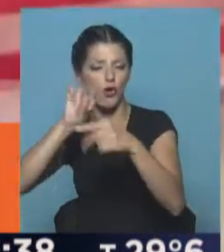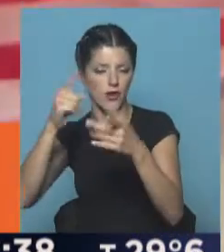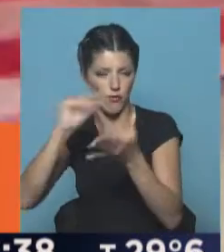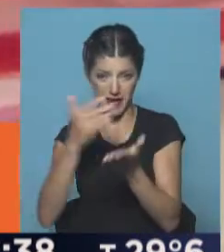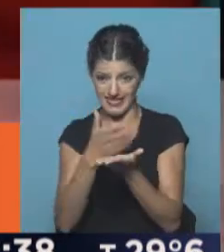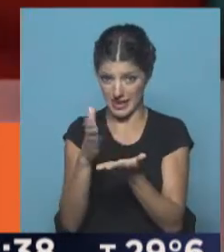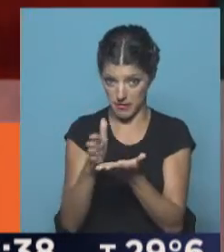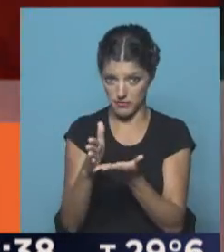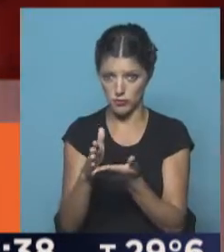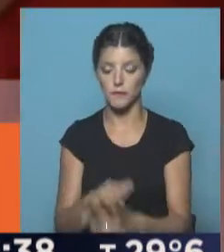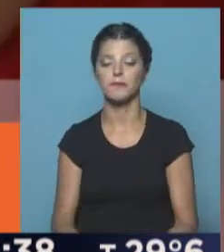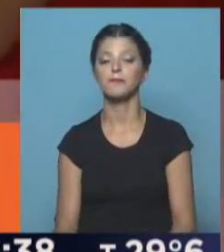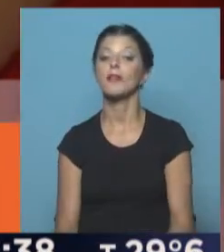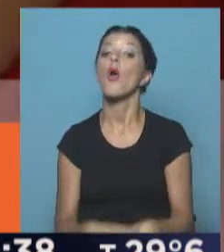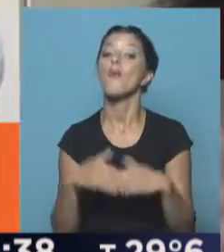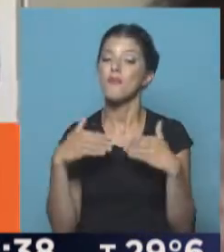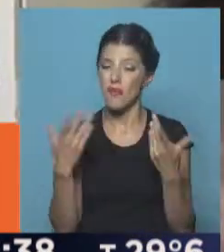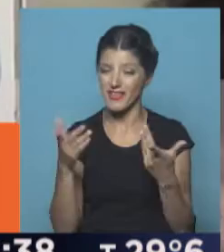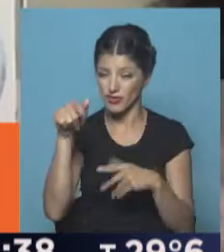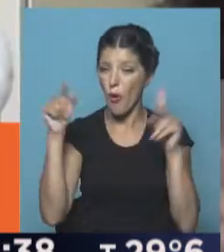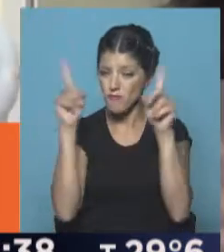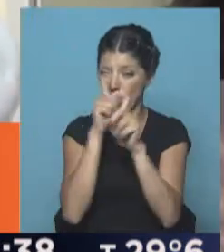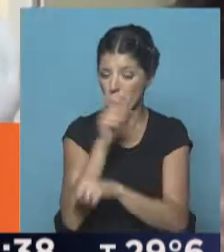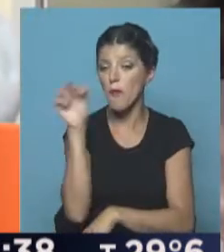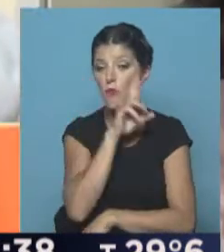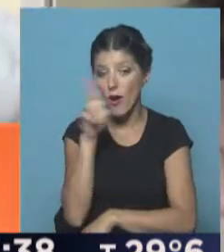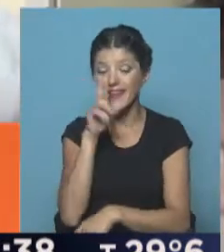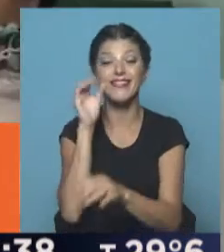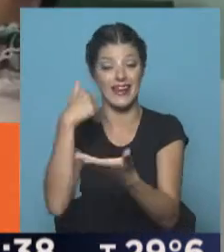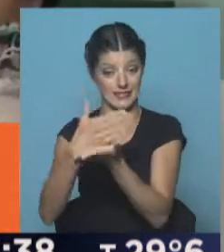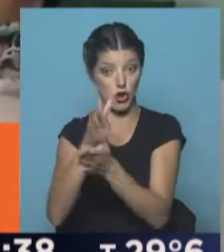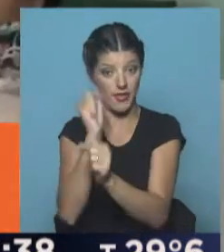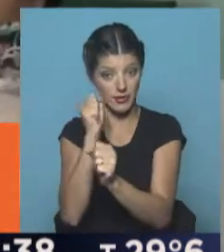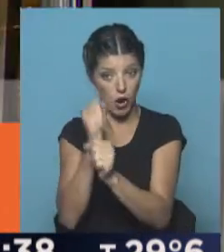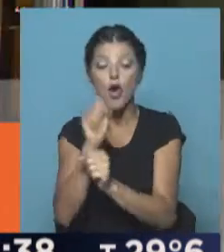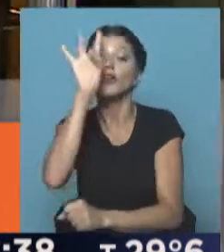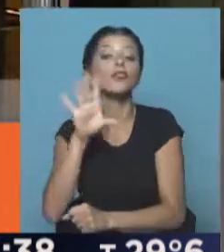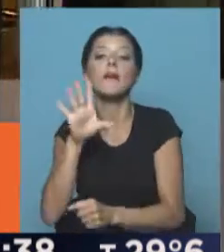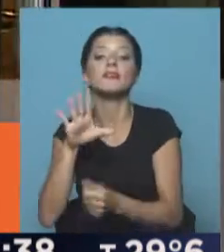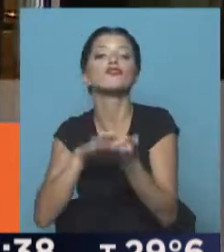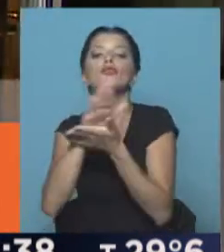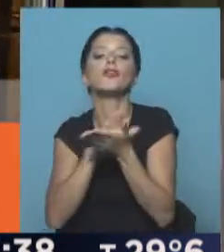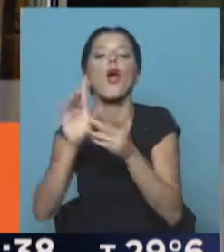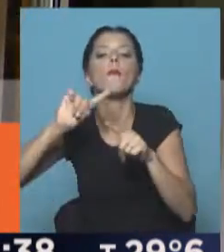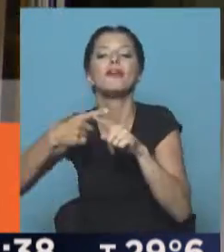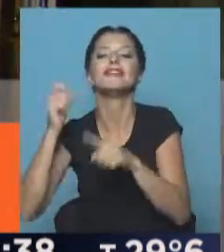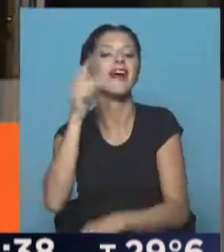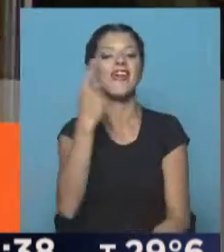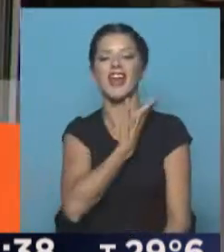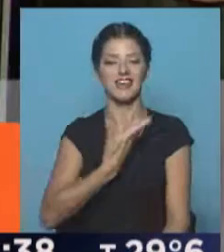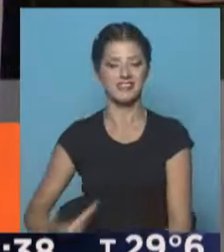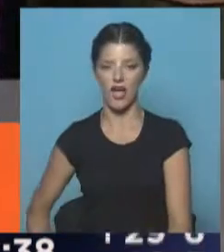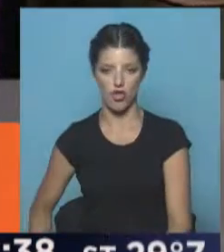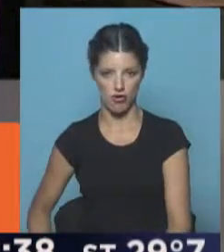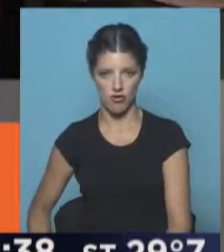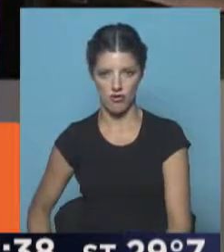eso es que este problema en el mercado laboral únicamente se resuelve con políticas muy activas de los estados. Es decir, no